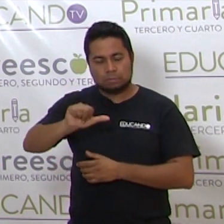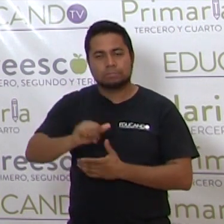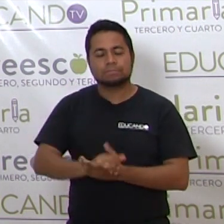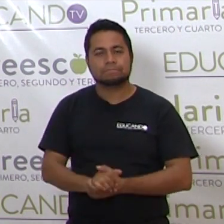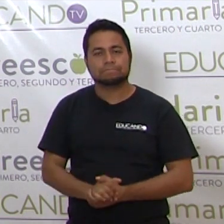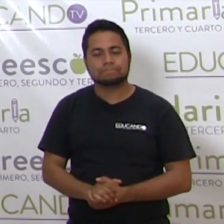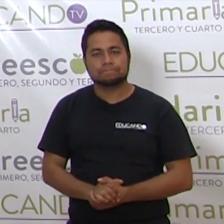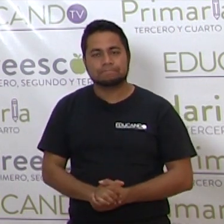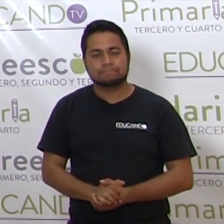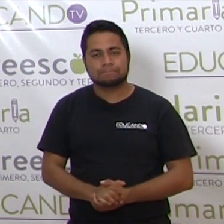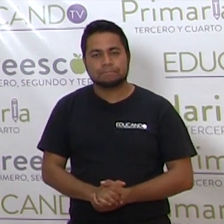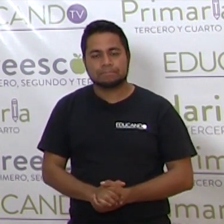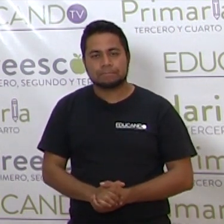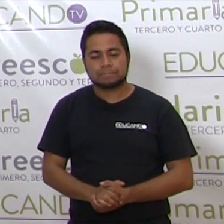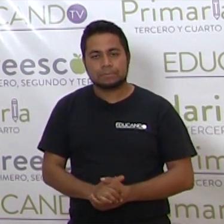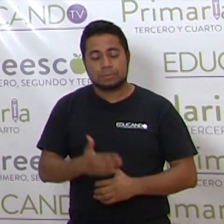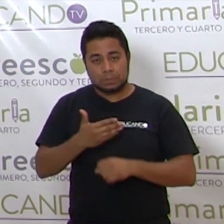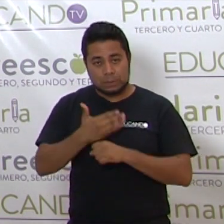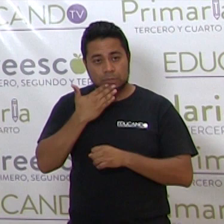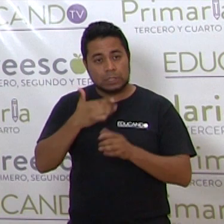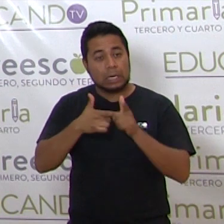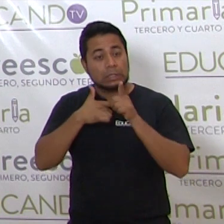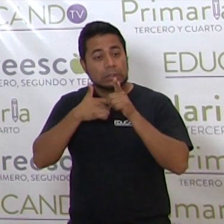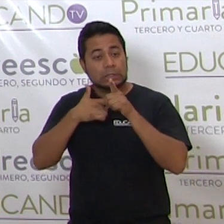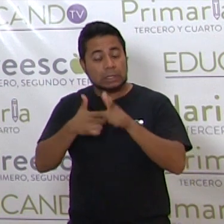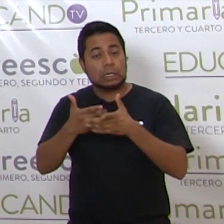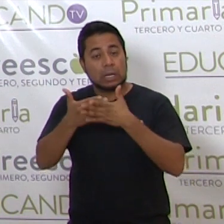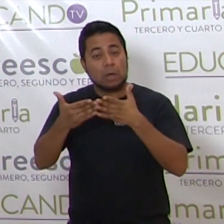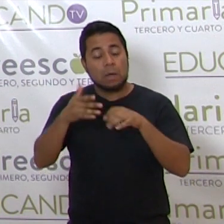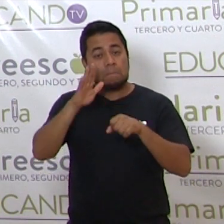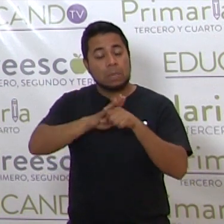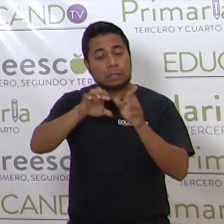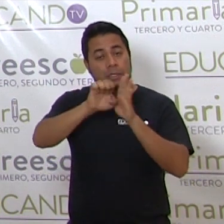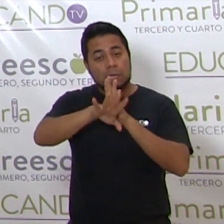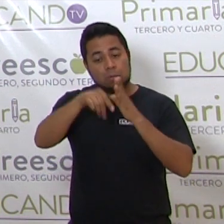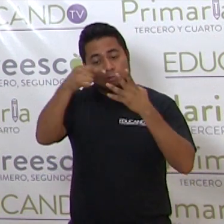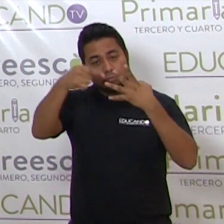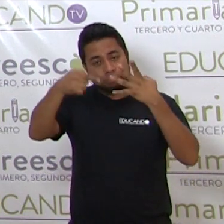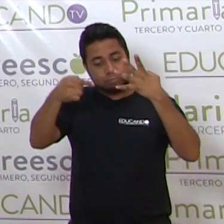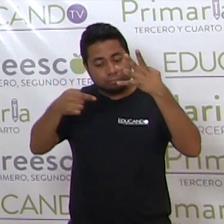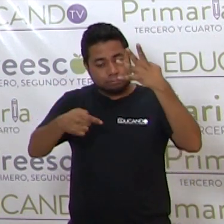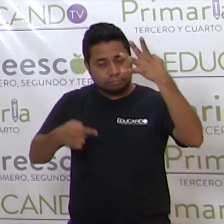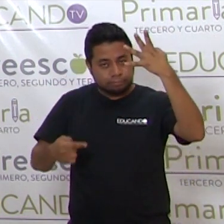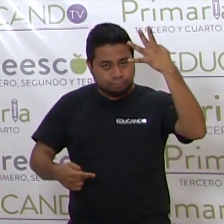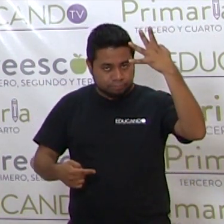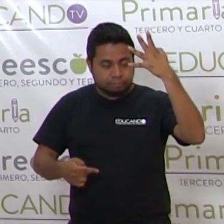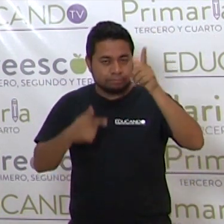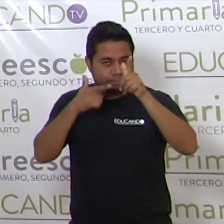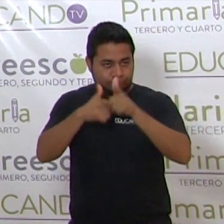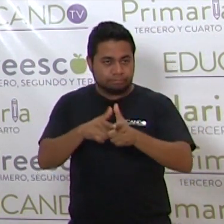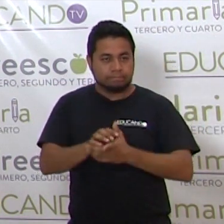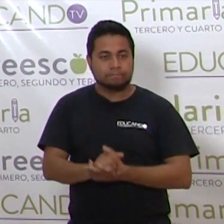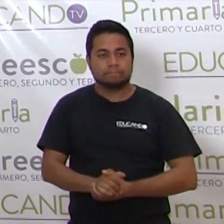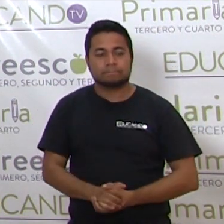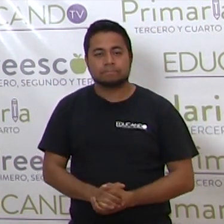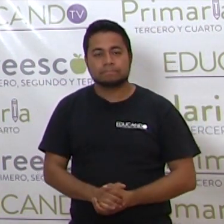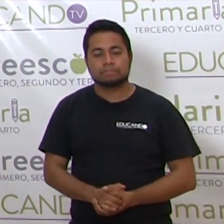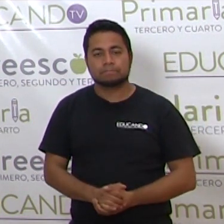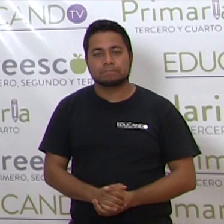muy bien vamos a seguir viendo más ejemplos verdad y